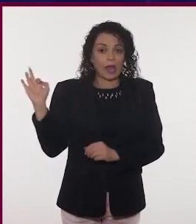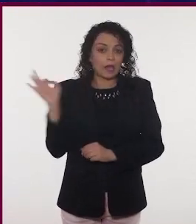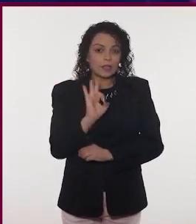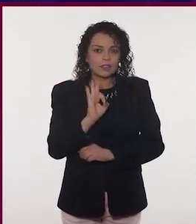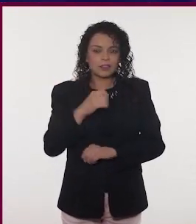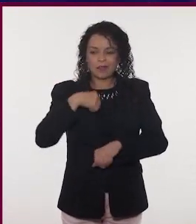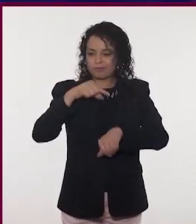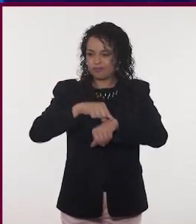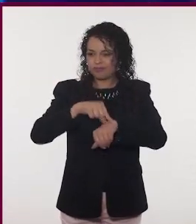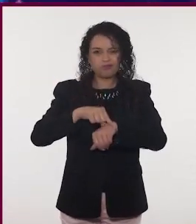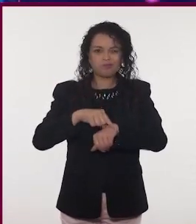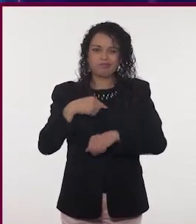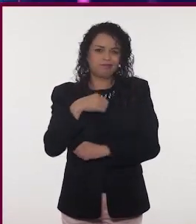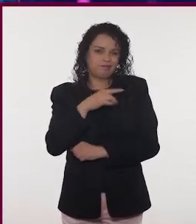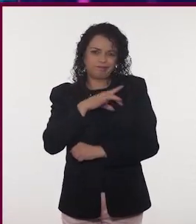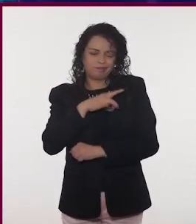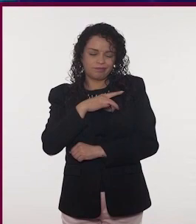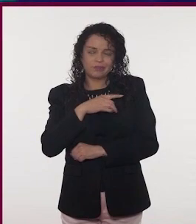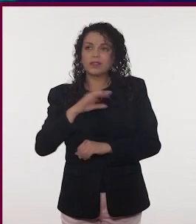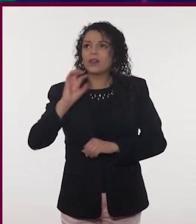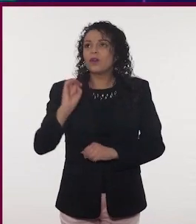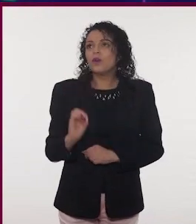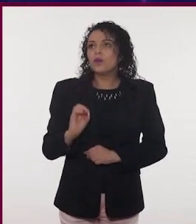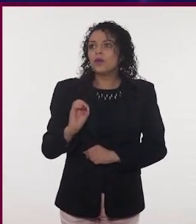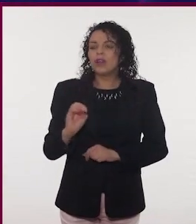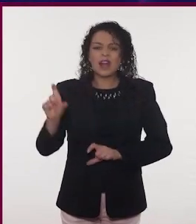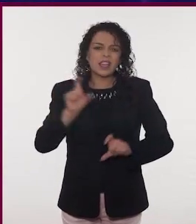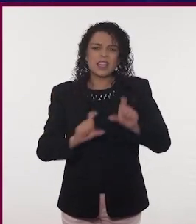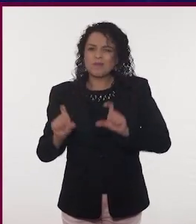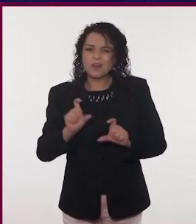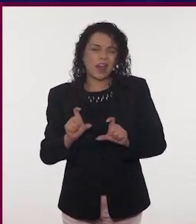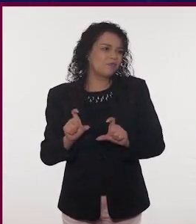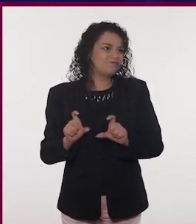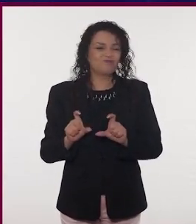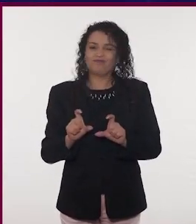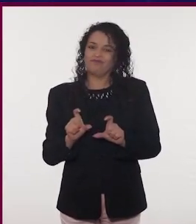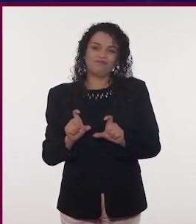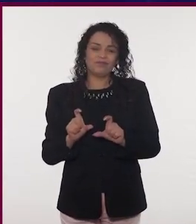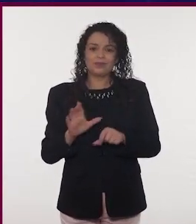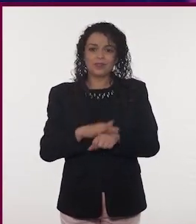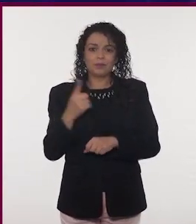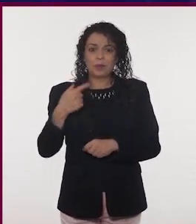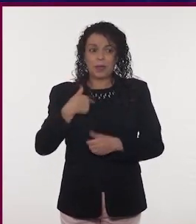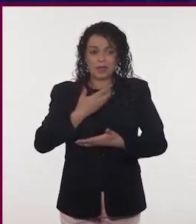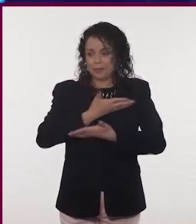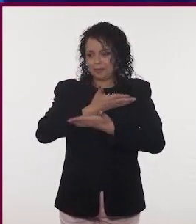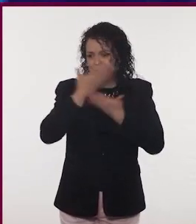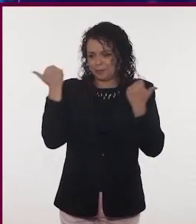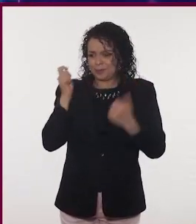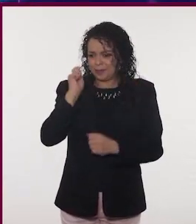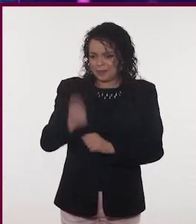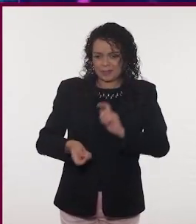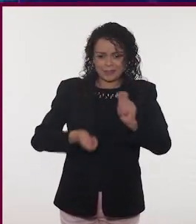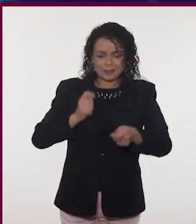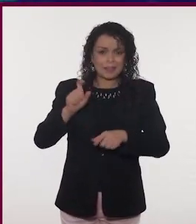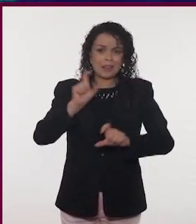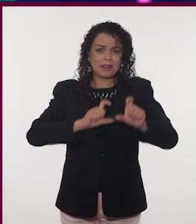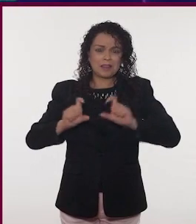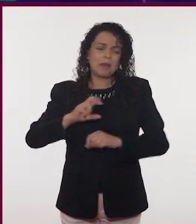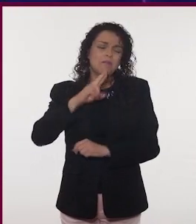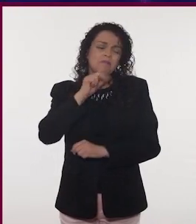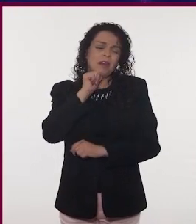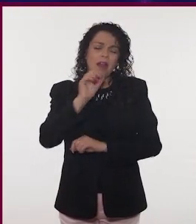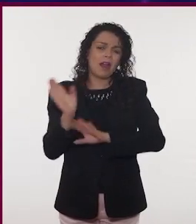medicina no porque me da miedo, o a lo mejor química no porque no sé nada, ¿no? Y entonces de esa forma pues